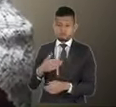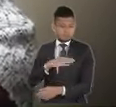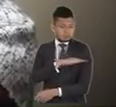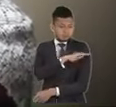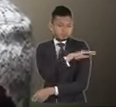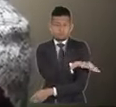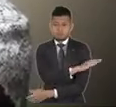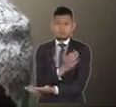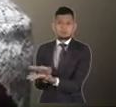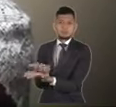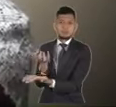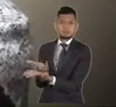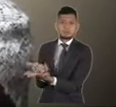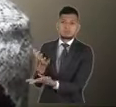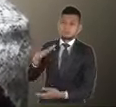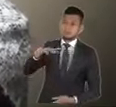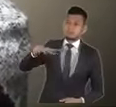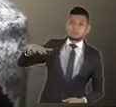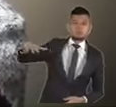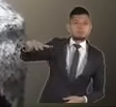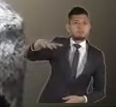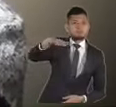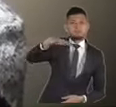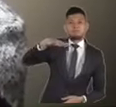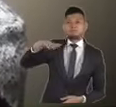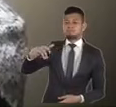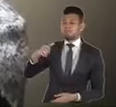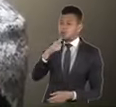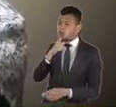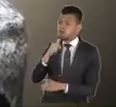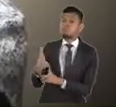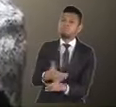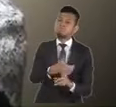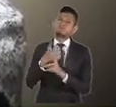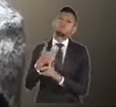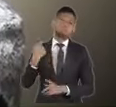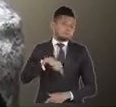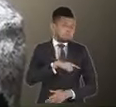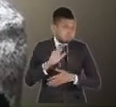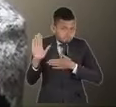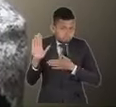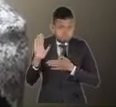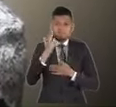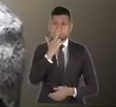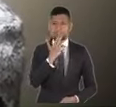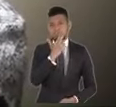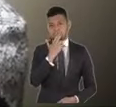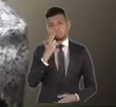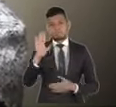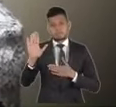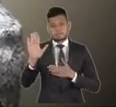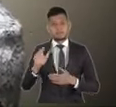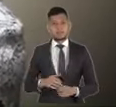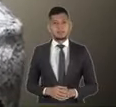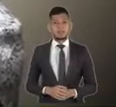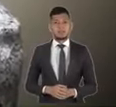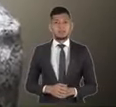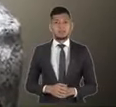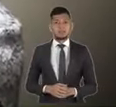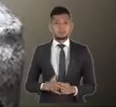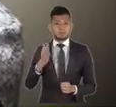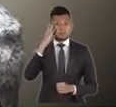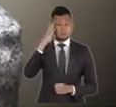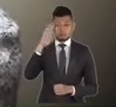Sumapaz hay. Entonces ese es nuestro compromiso, de igual manera que este